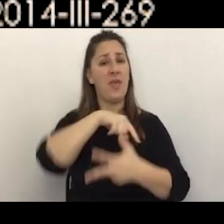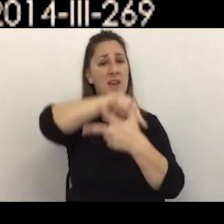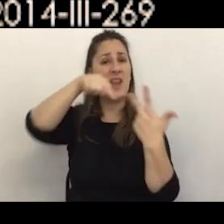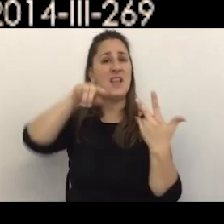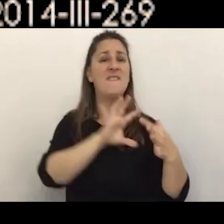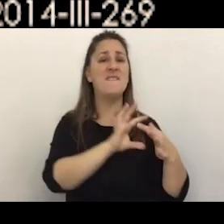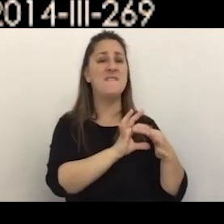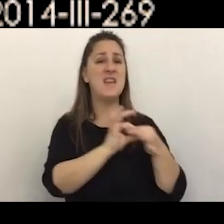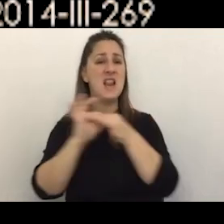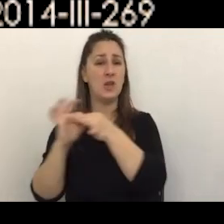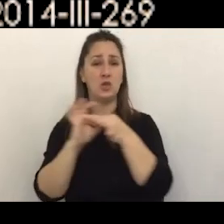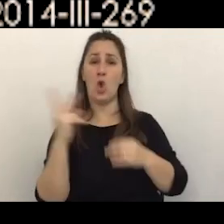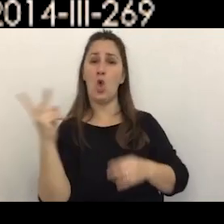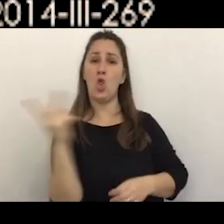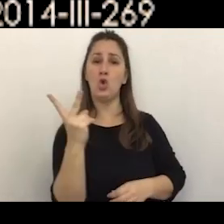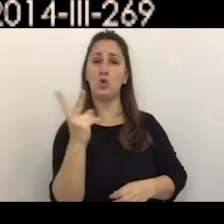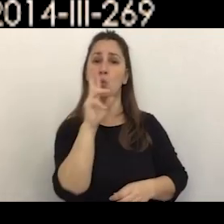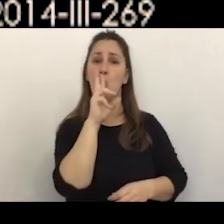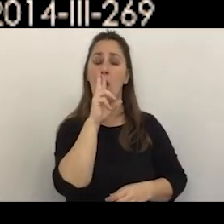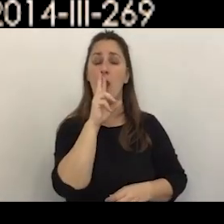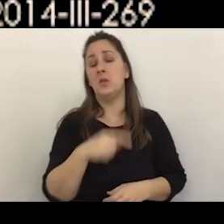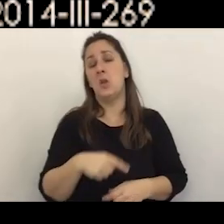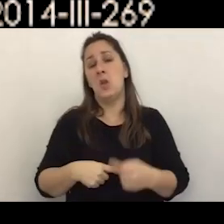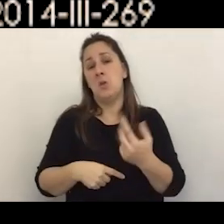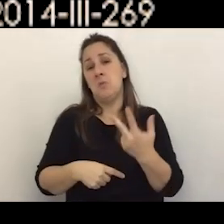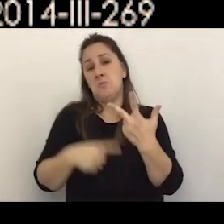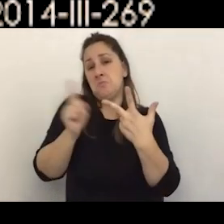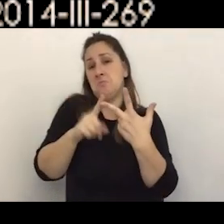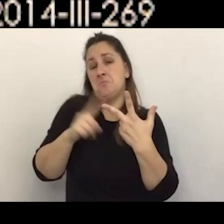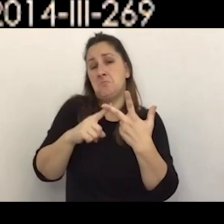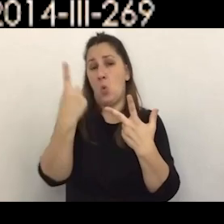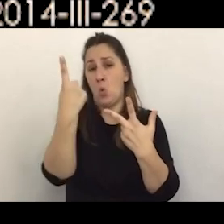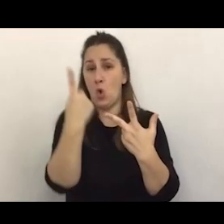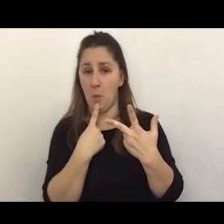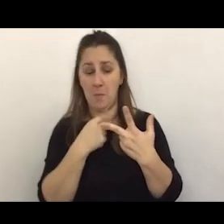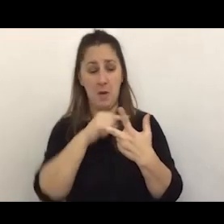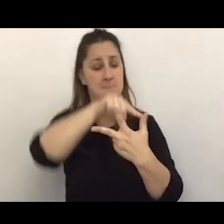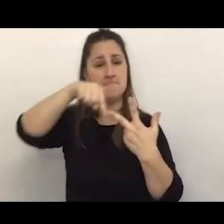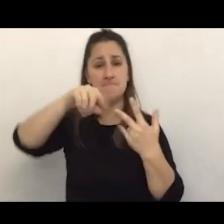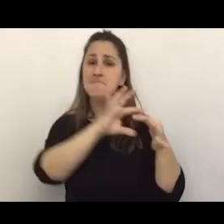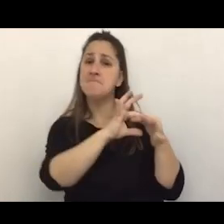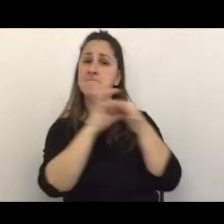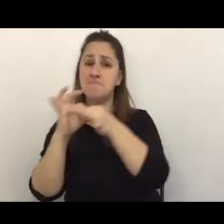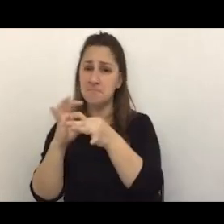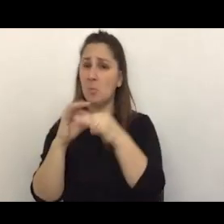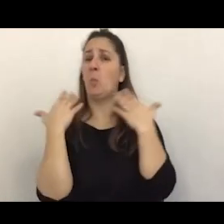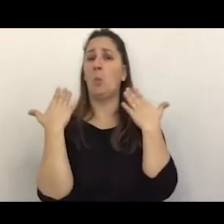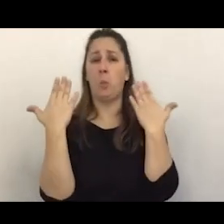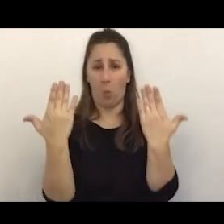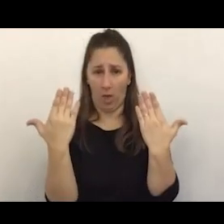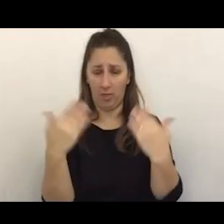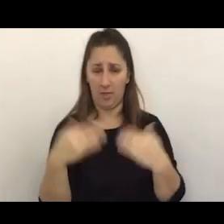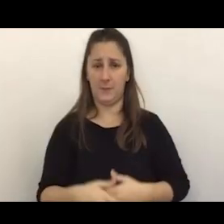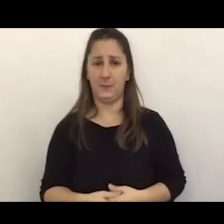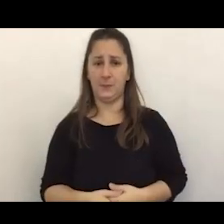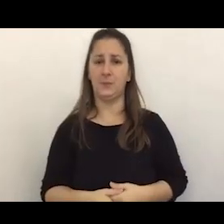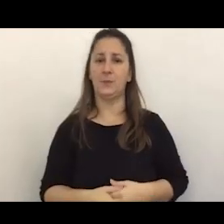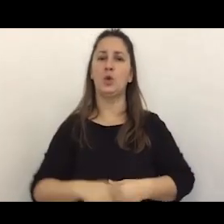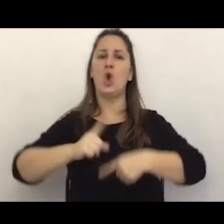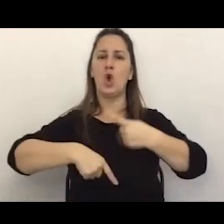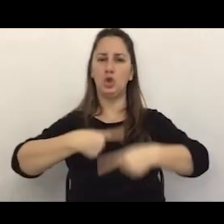2 mujeres y eventualmente un varón. Avanzamos. Muy bien.